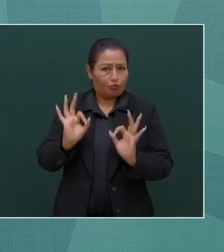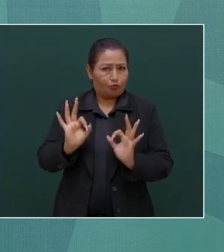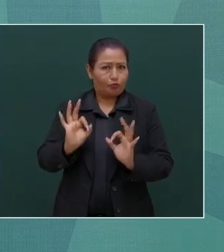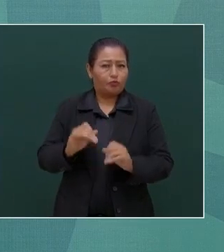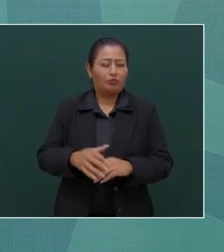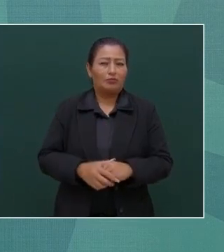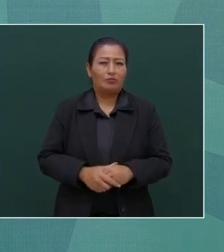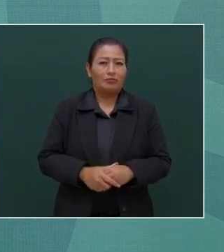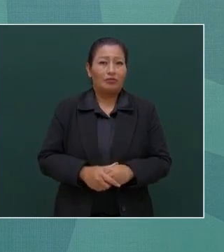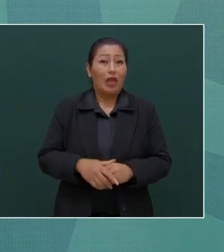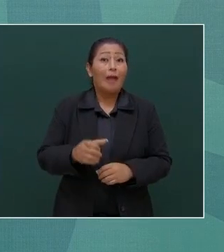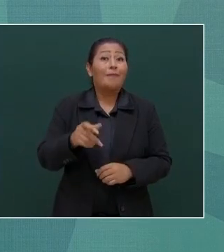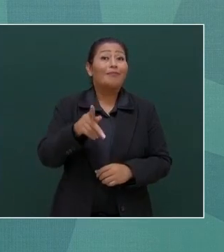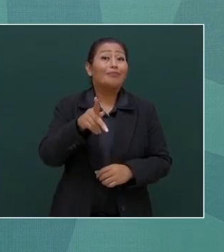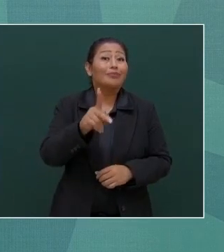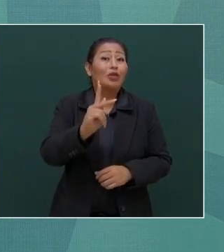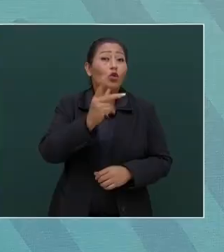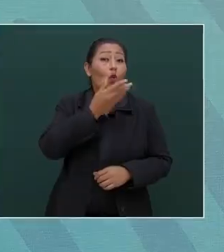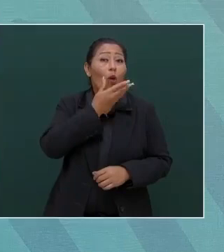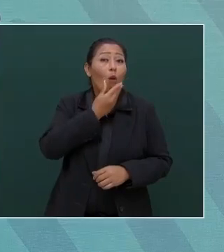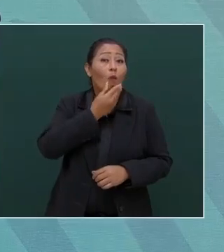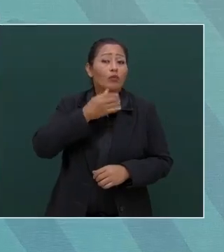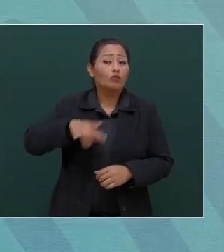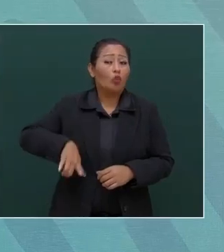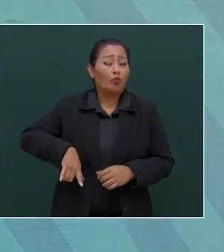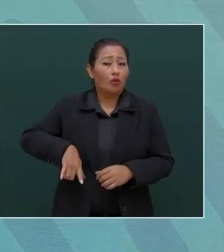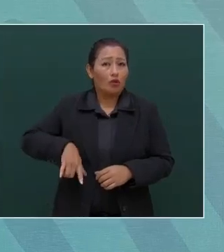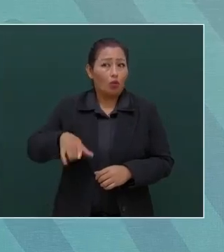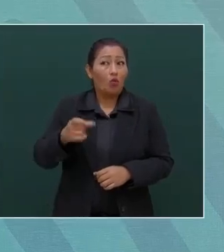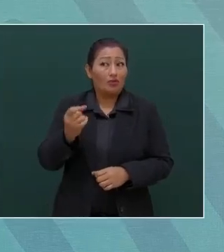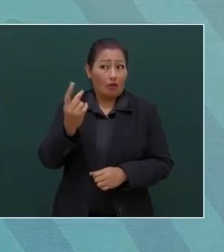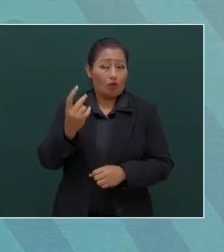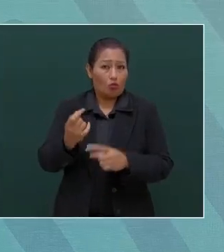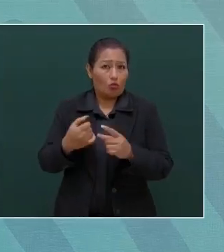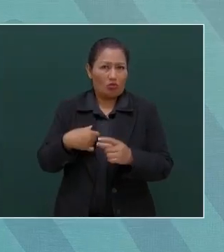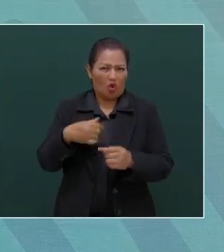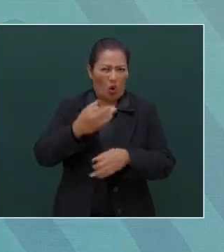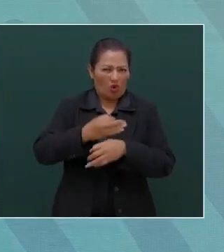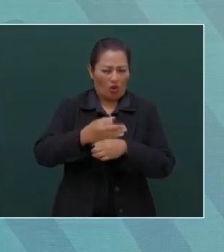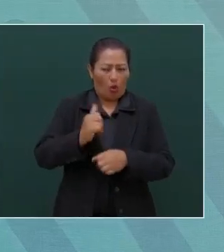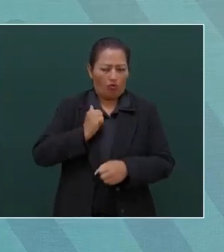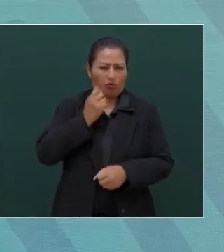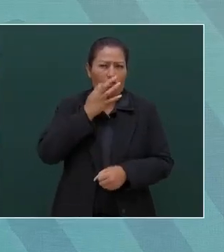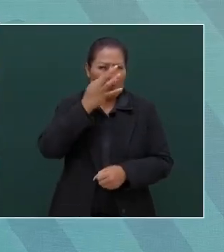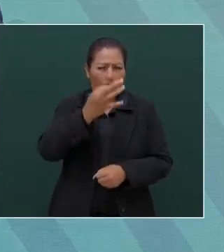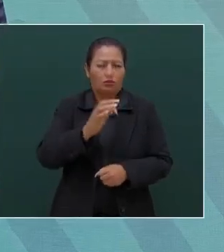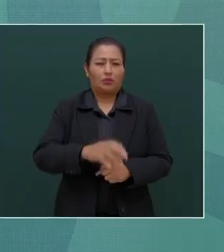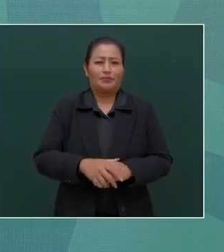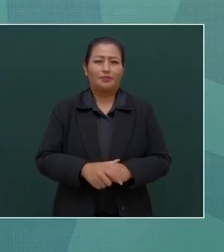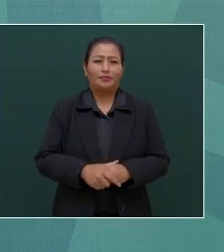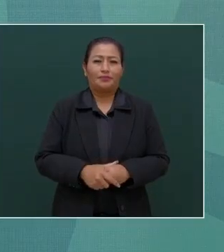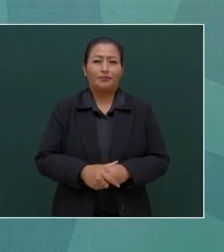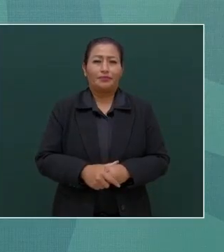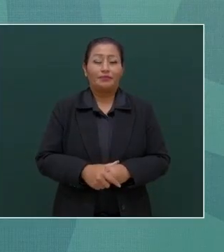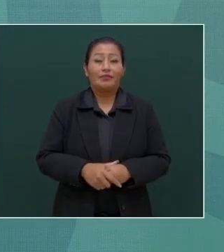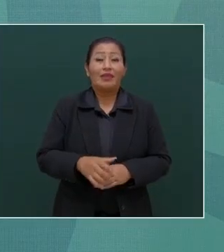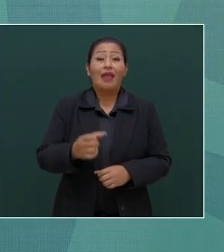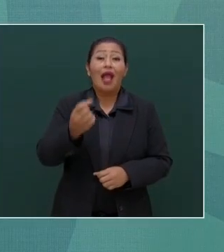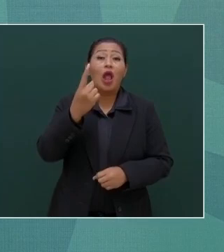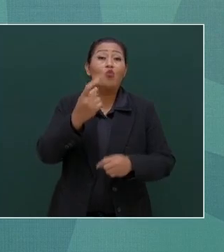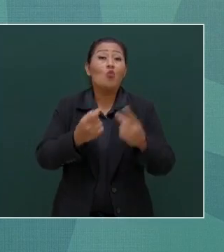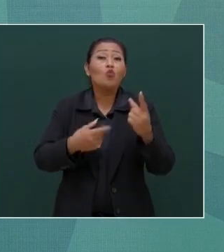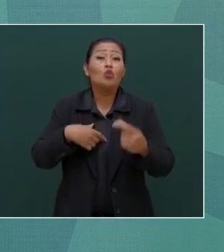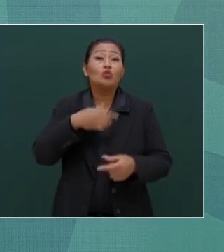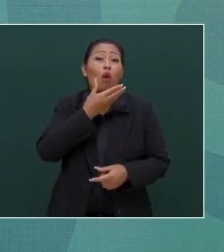pero hay algunos gobernadores, aprovecho de una vez, ya ellos saben, de que no